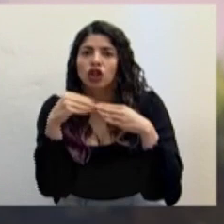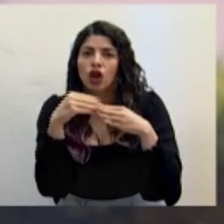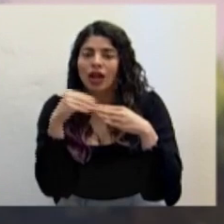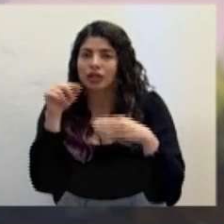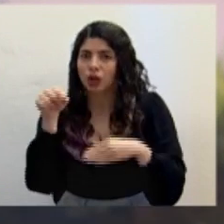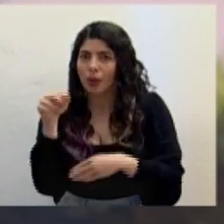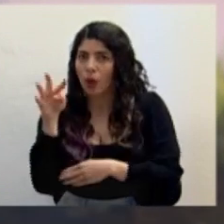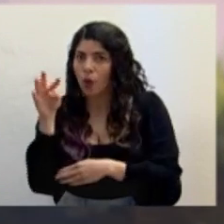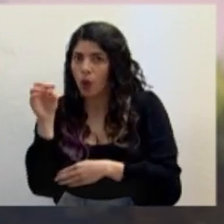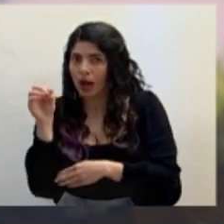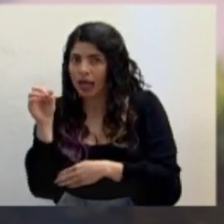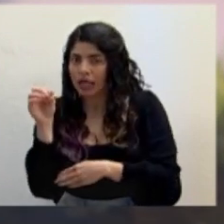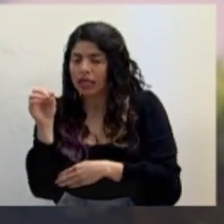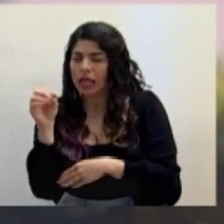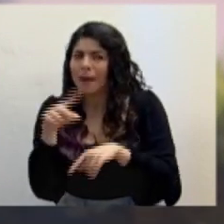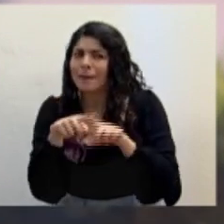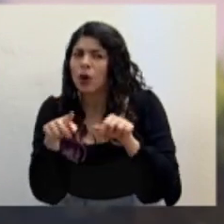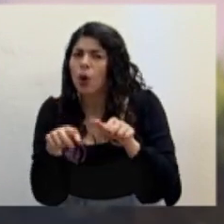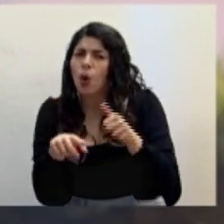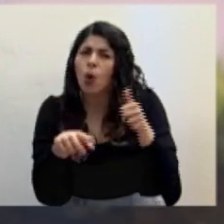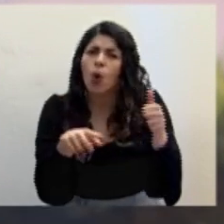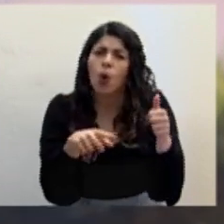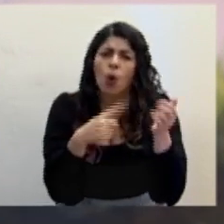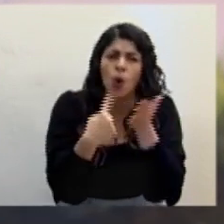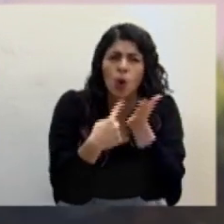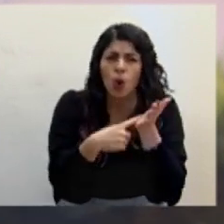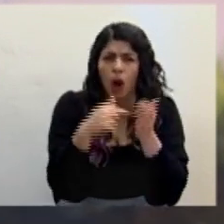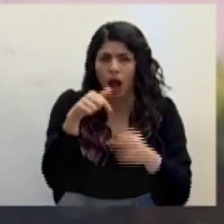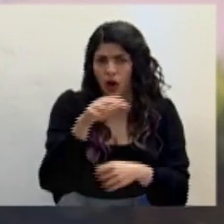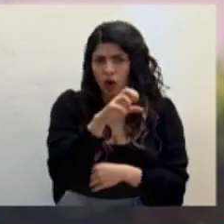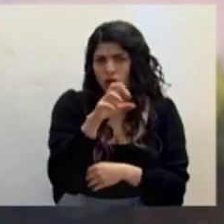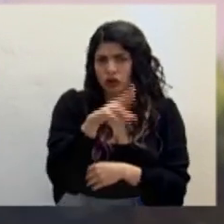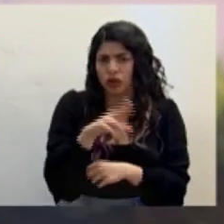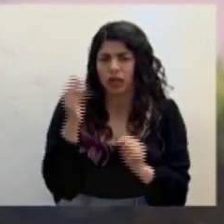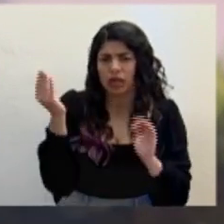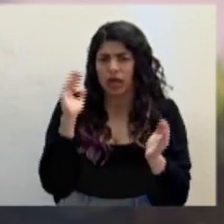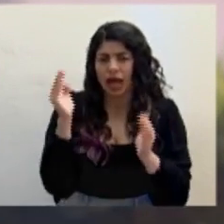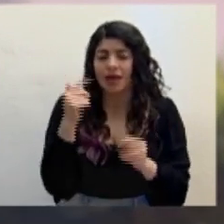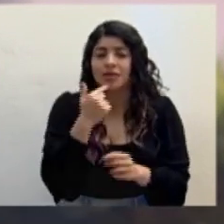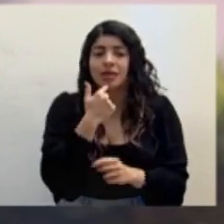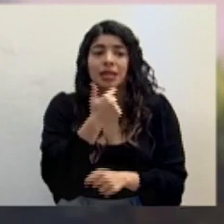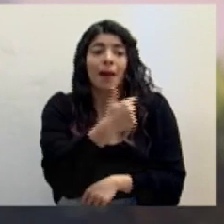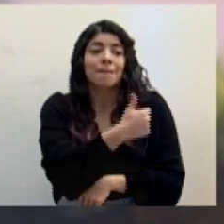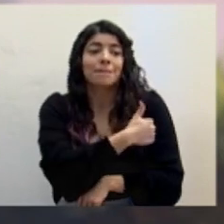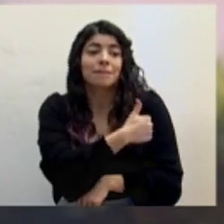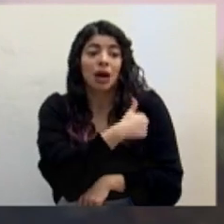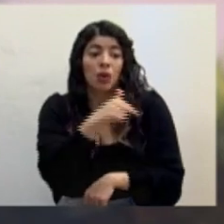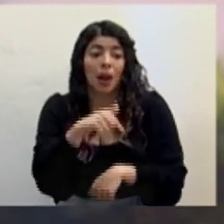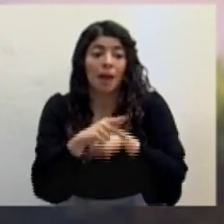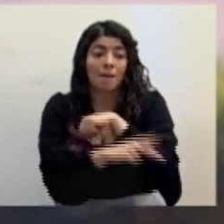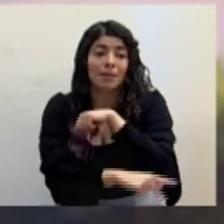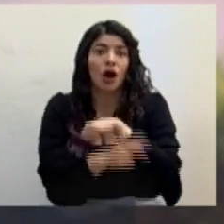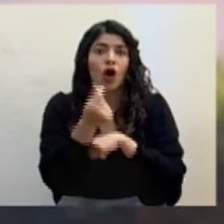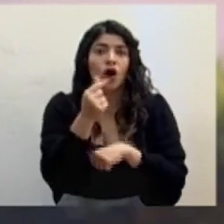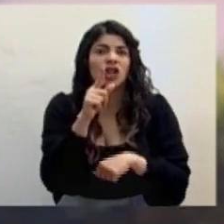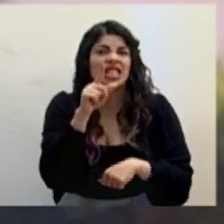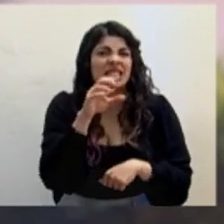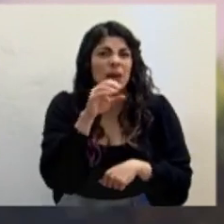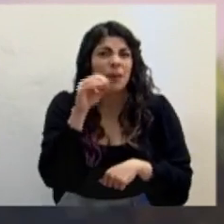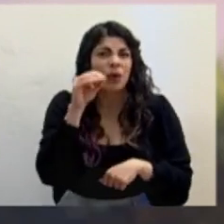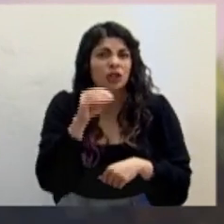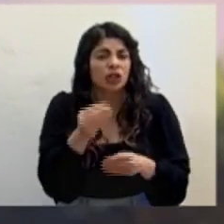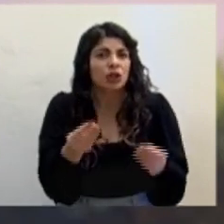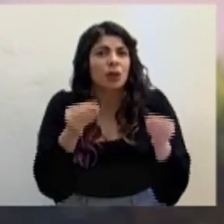$13.40. Y también ha surgido otra polémica aquí en Costa Rica a partir de eso, de que las vacunas en nuestro país costaron hasta un 100%